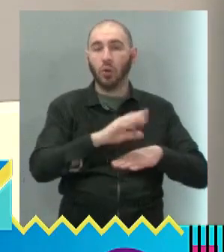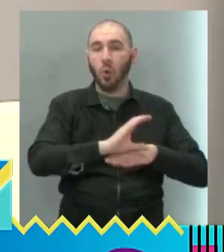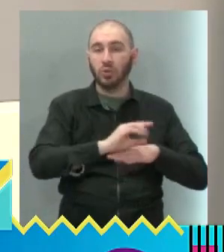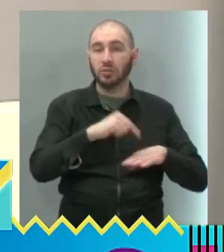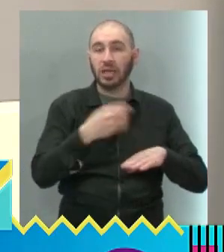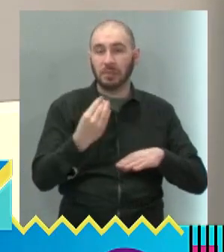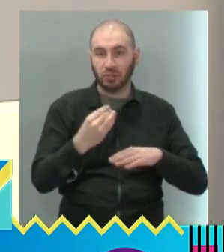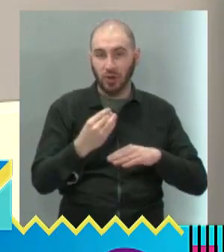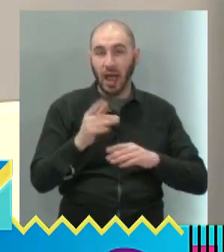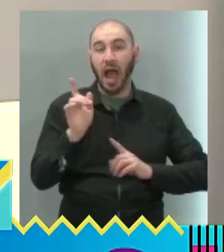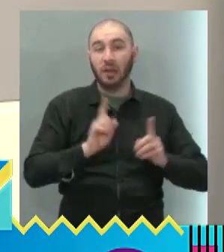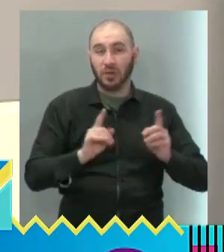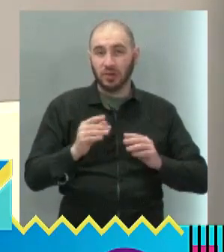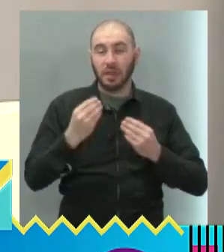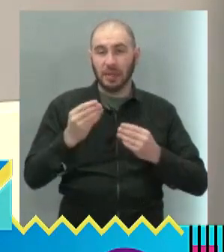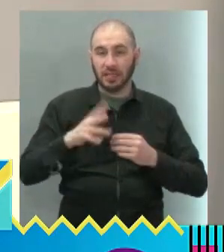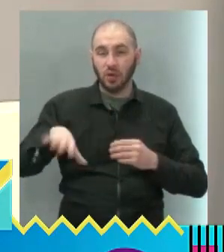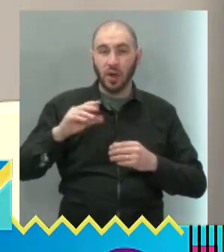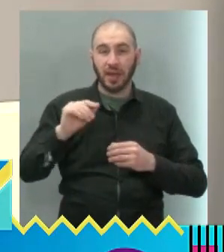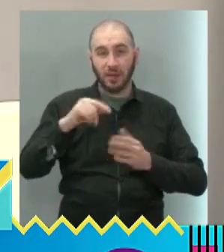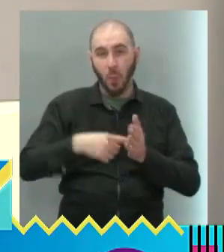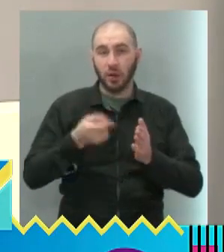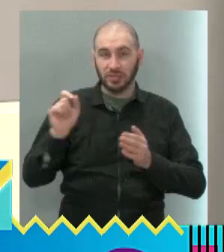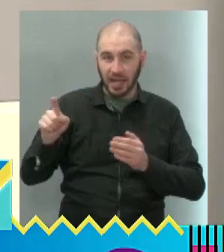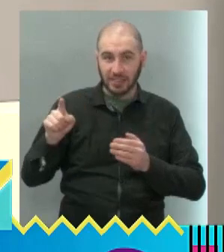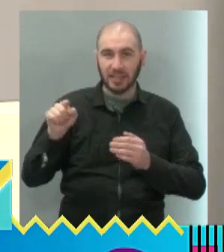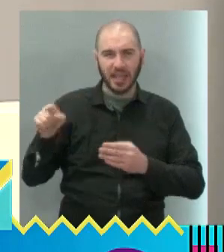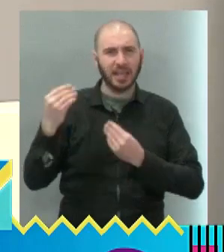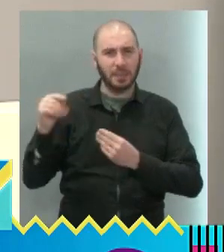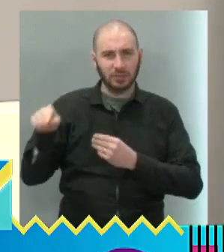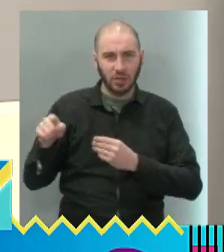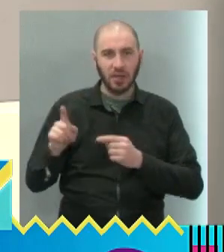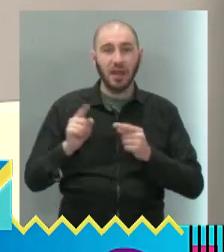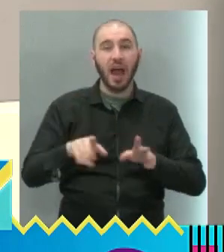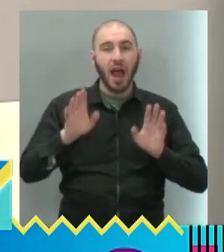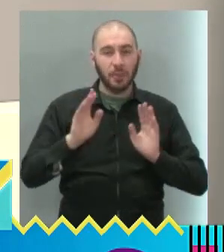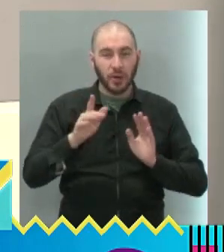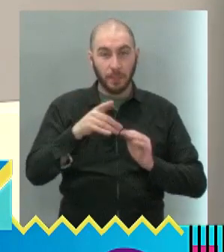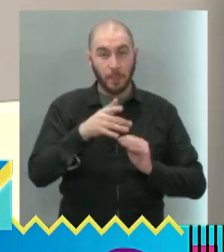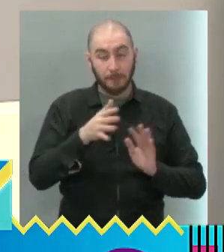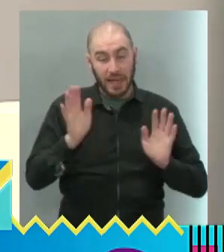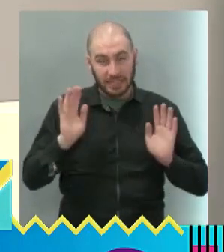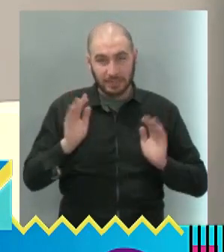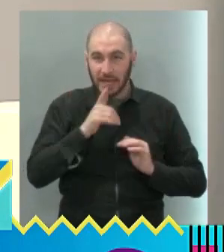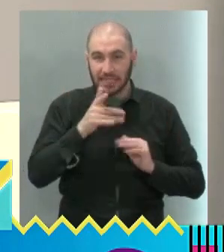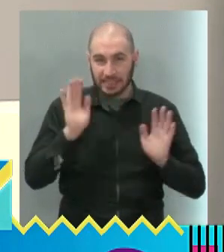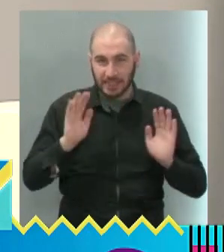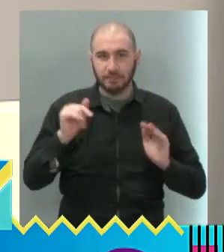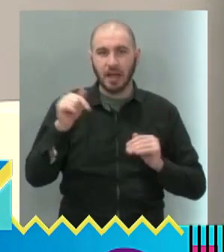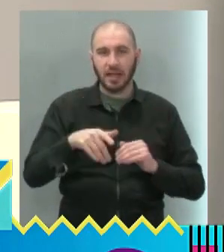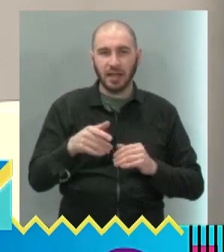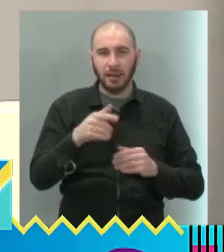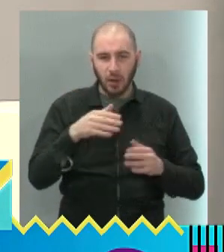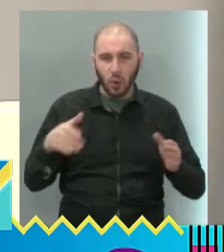que quizás lo que estaba pasando en el Río de la Plata, en Buenos Aires, podía darnos la posibilidad para dar un golpe